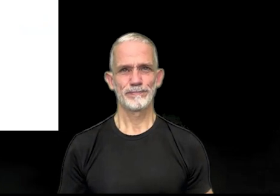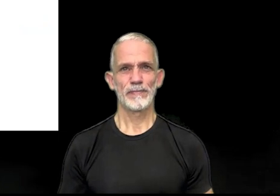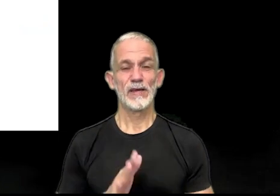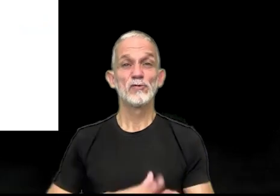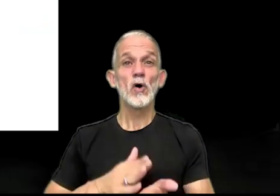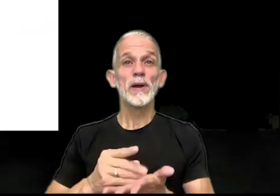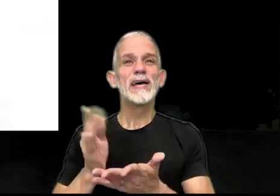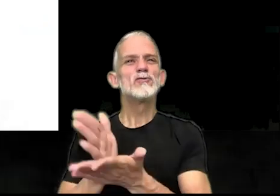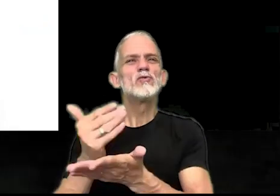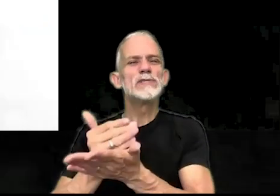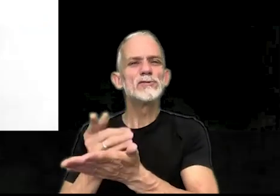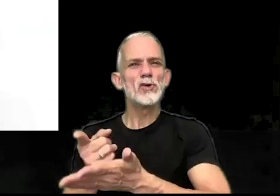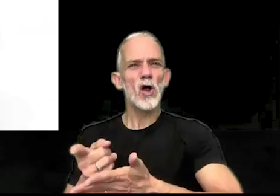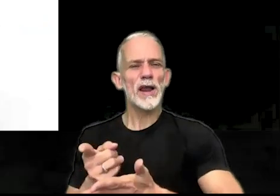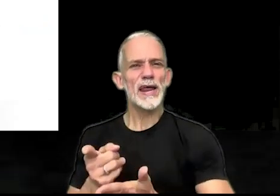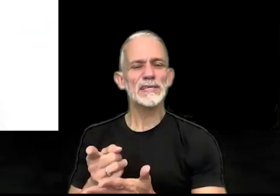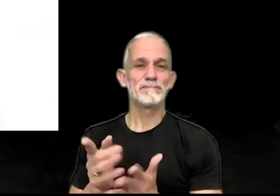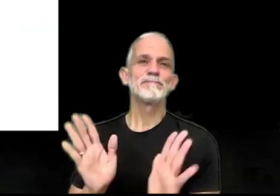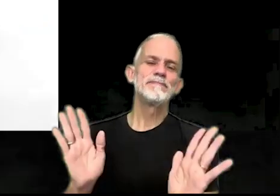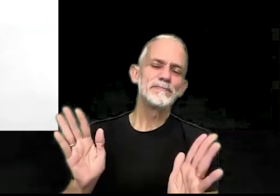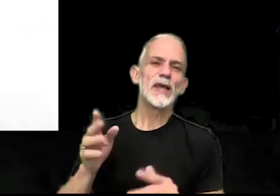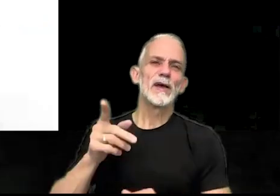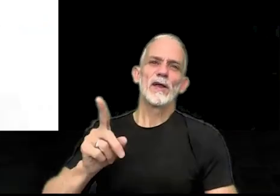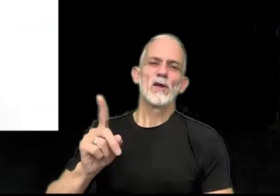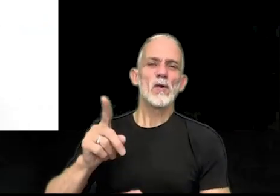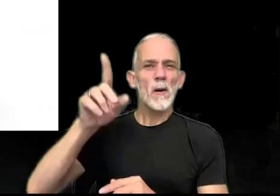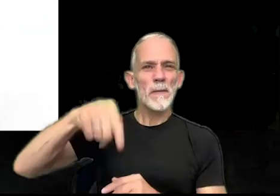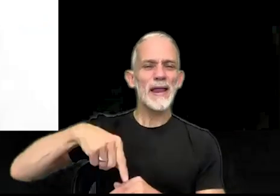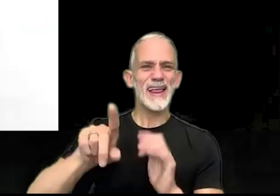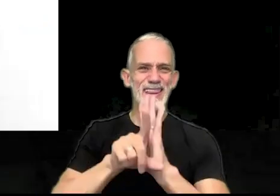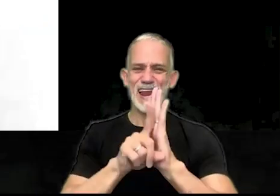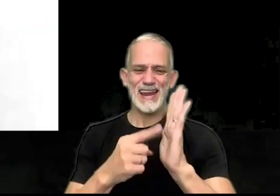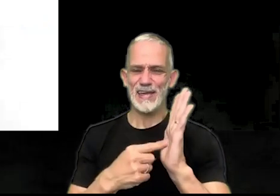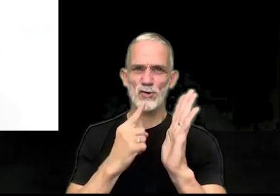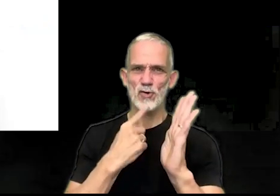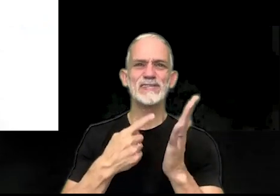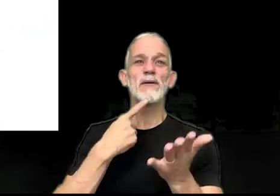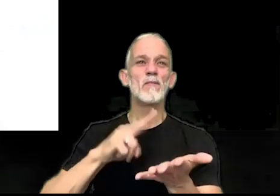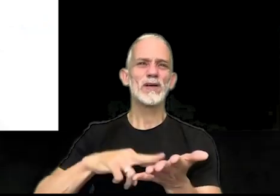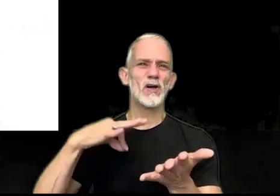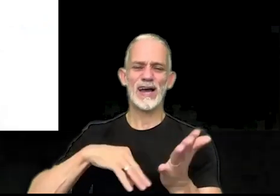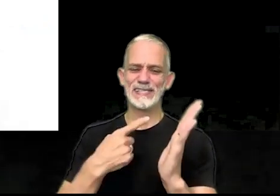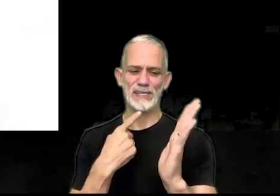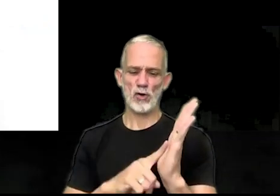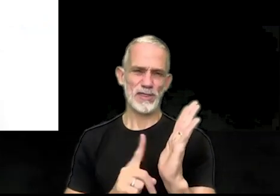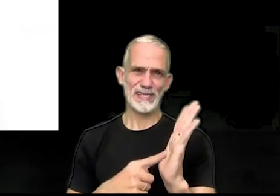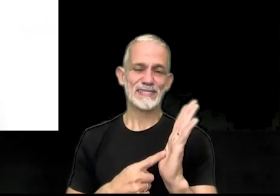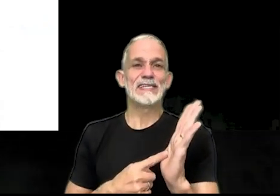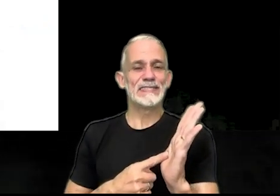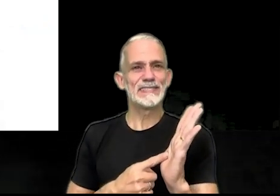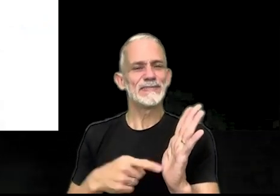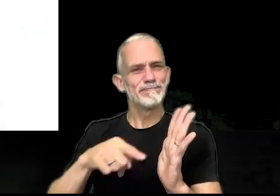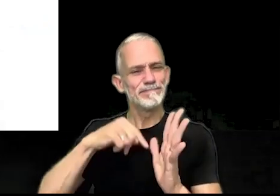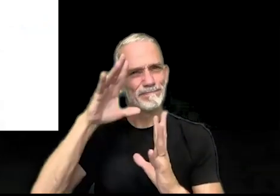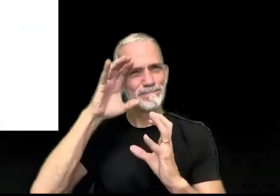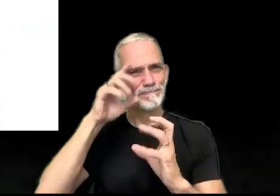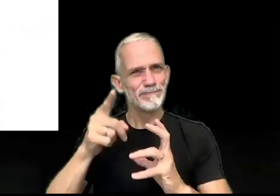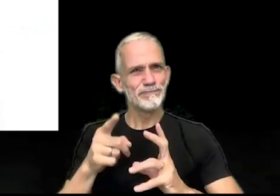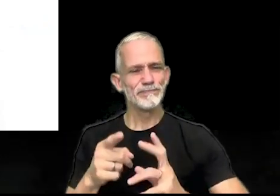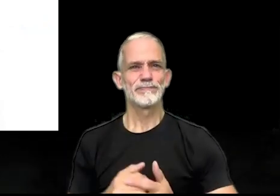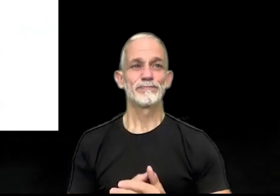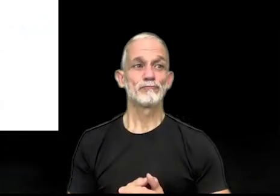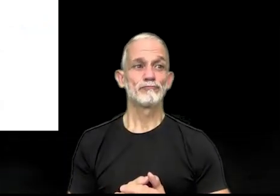Con respecto a las sucesiones, si bien no surge de la ley de impuesto a las ganancias, recordemos